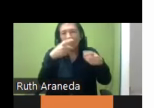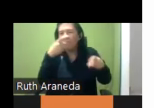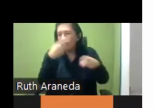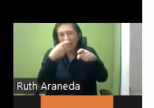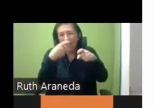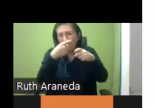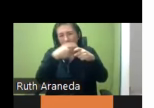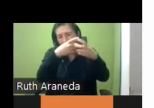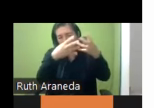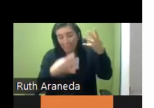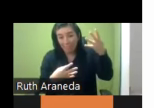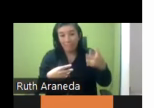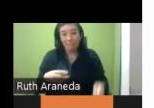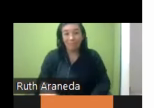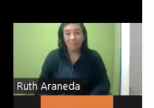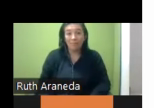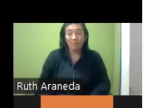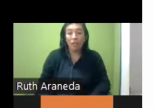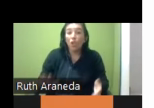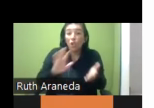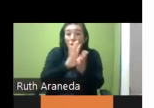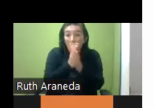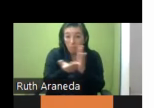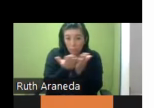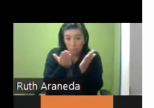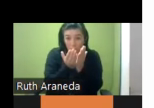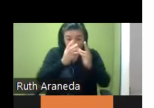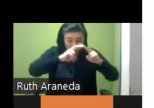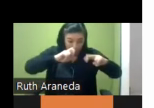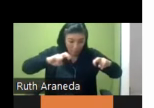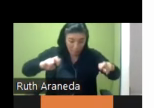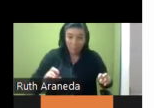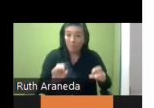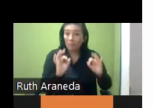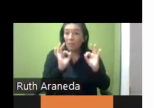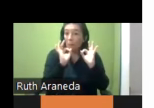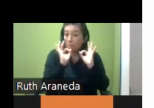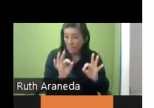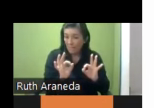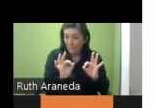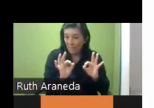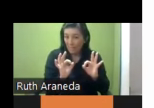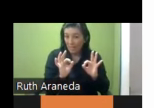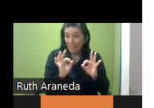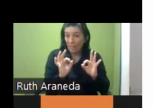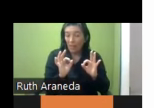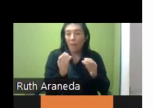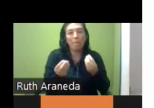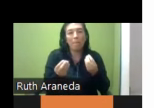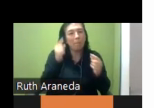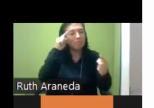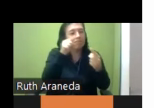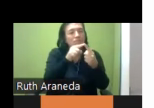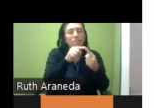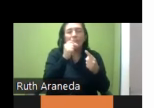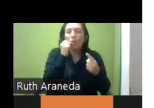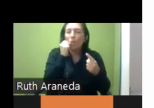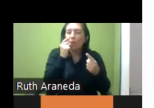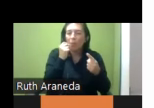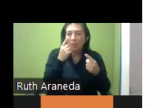Todos estos estudios que se hacen específicamente para establecer